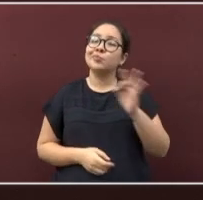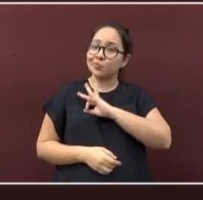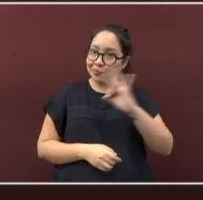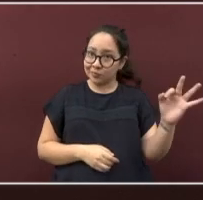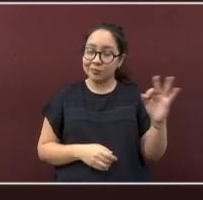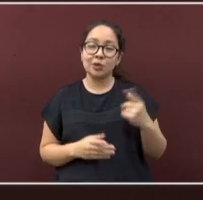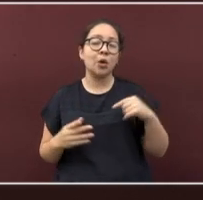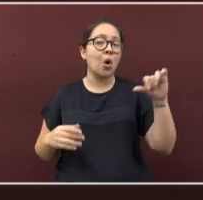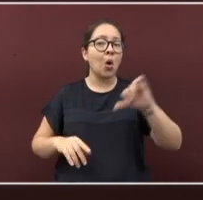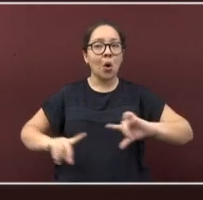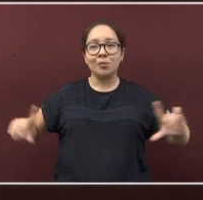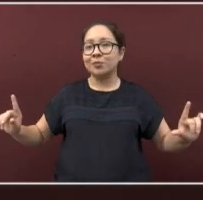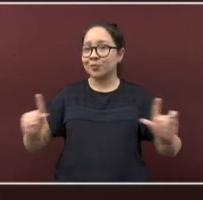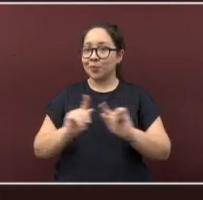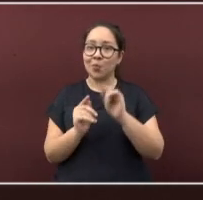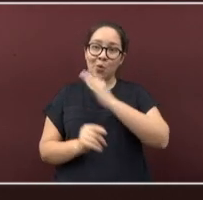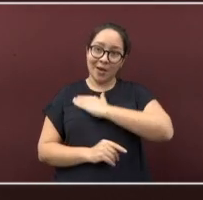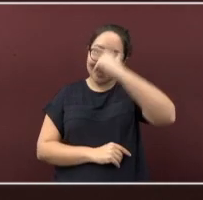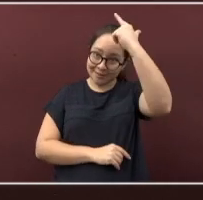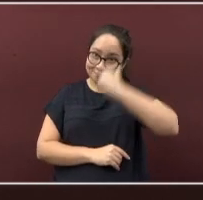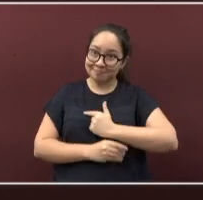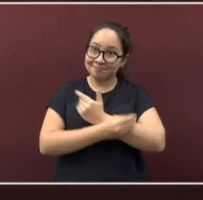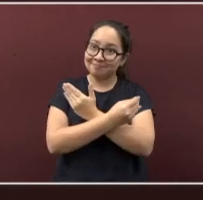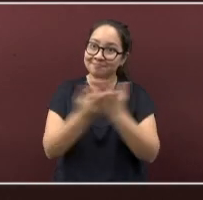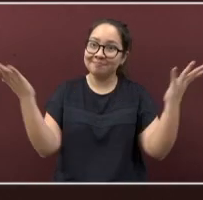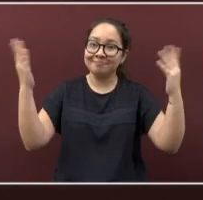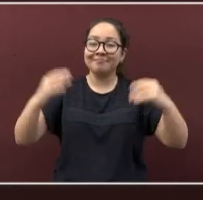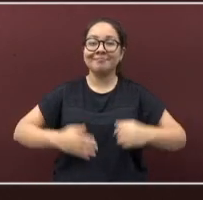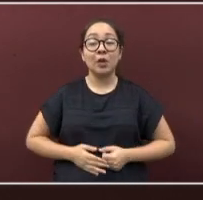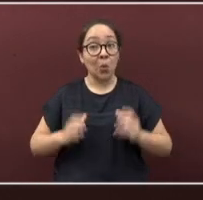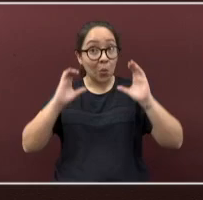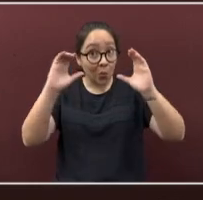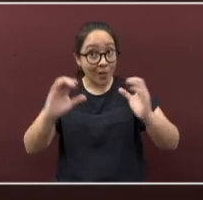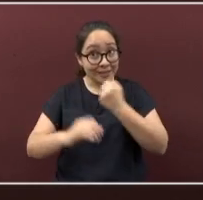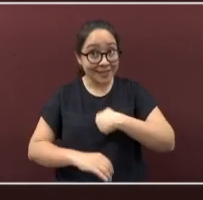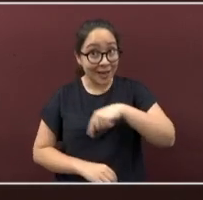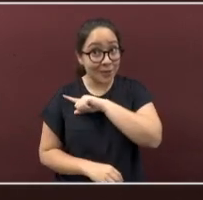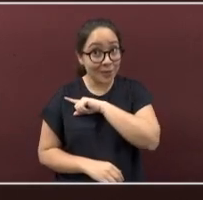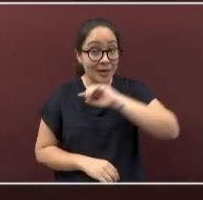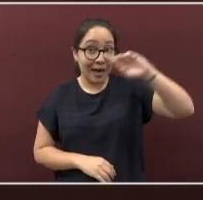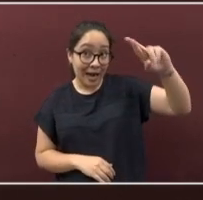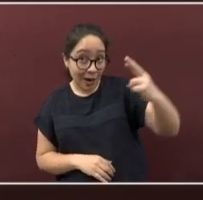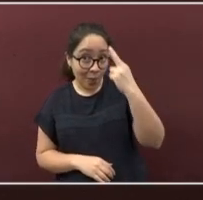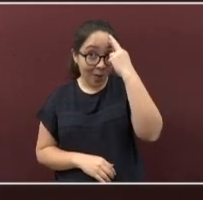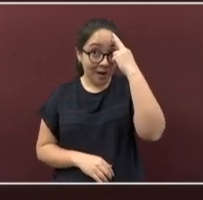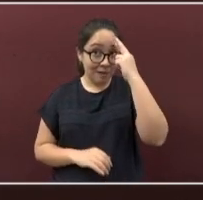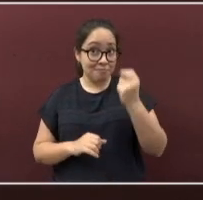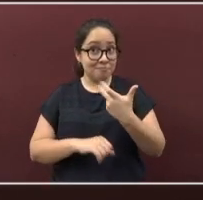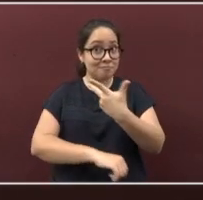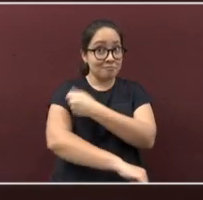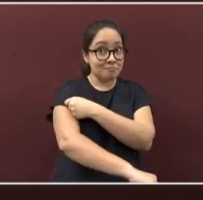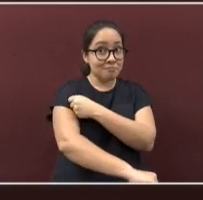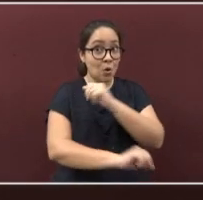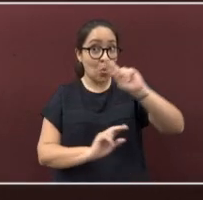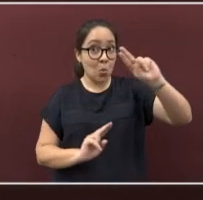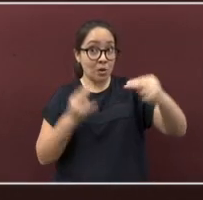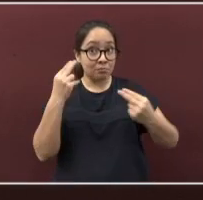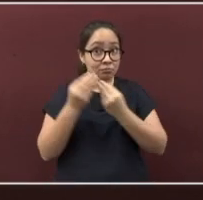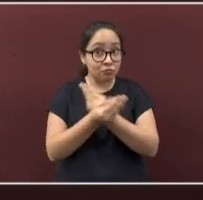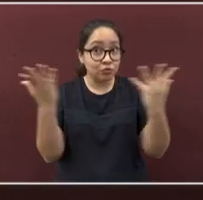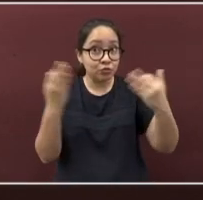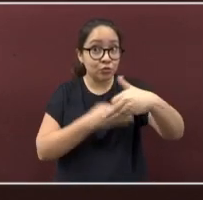muy buenas noches y cuiden su salud recuerden la vacuna es universal y gratuita